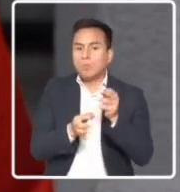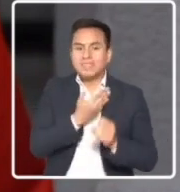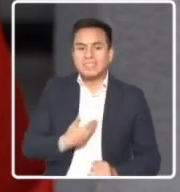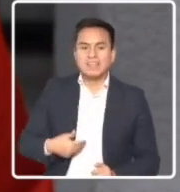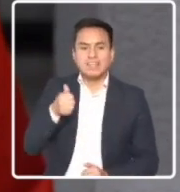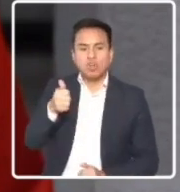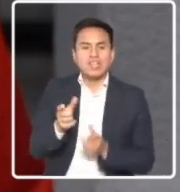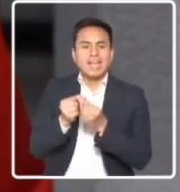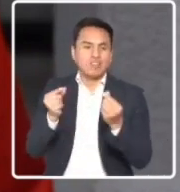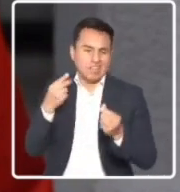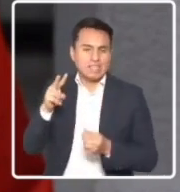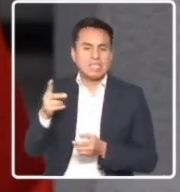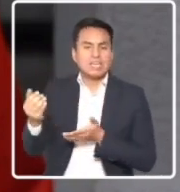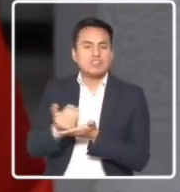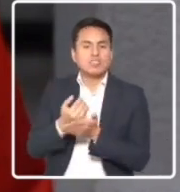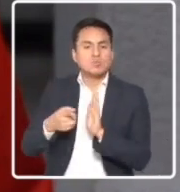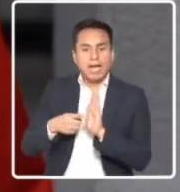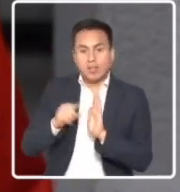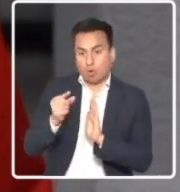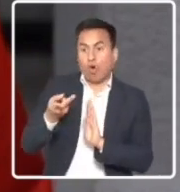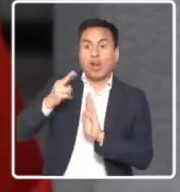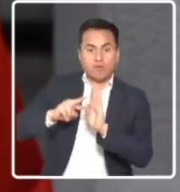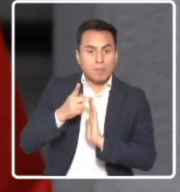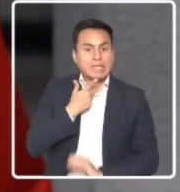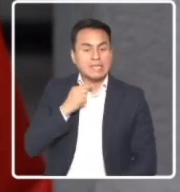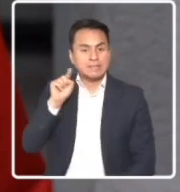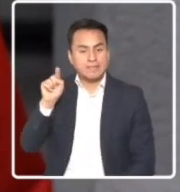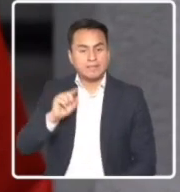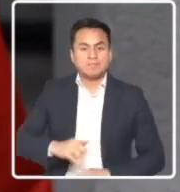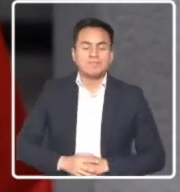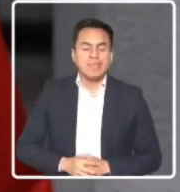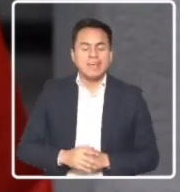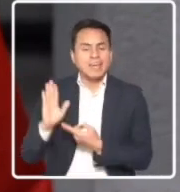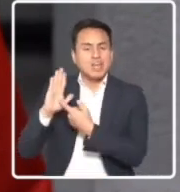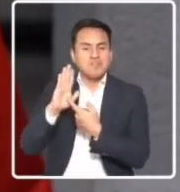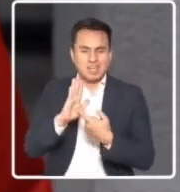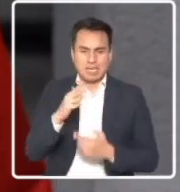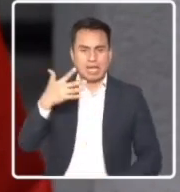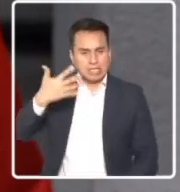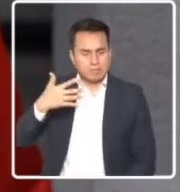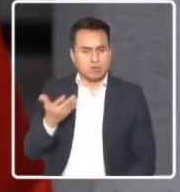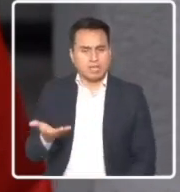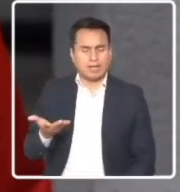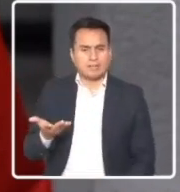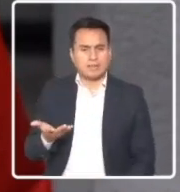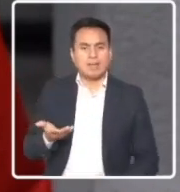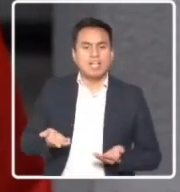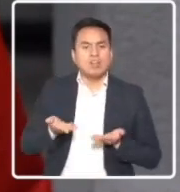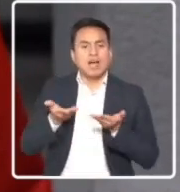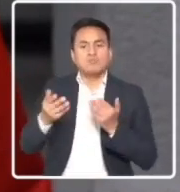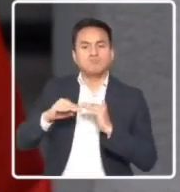director nacional de ingresos tributarios, donde acaban de hacer una reforma también interesante. Esto refleja la importancia que le